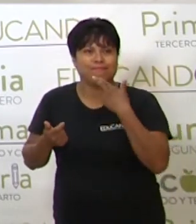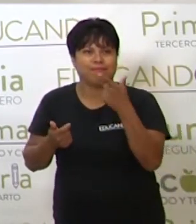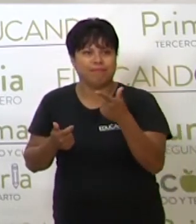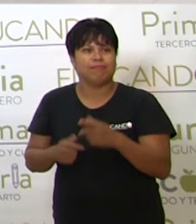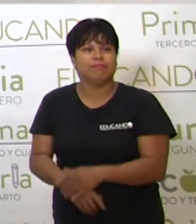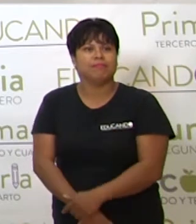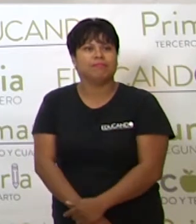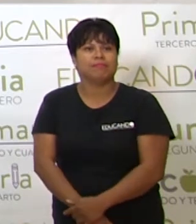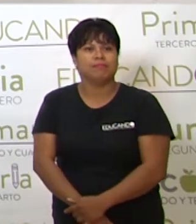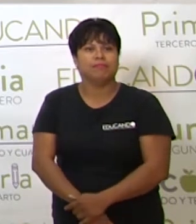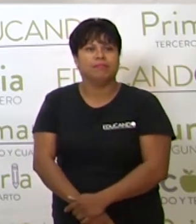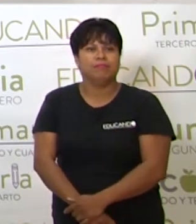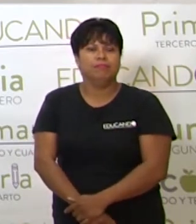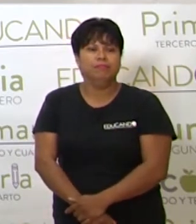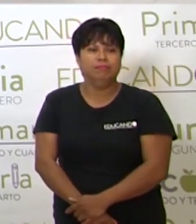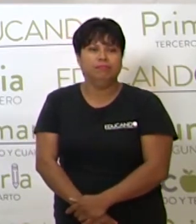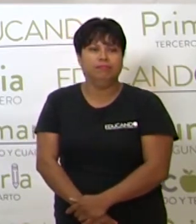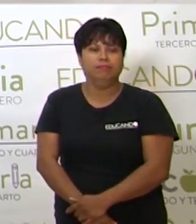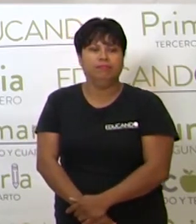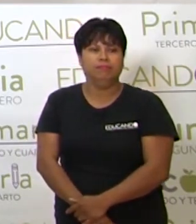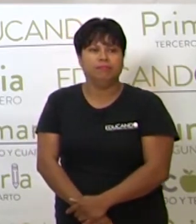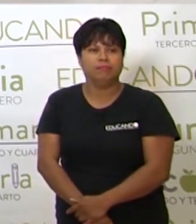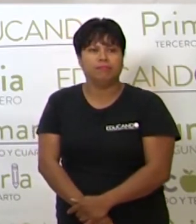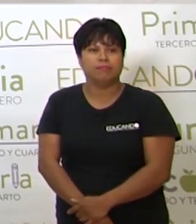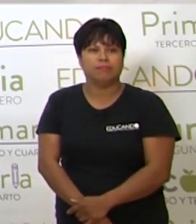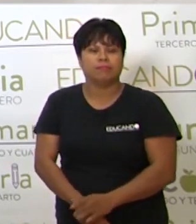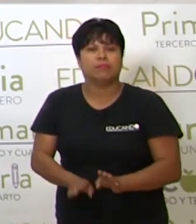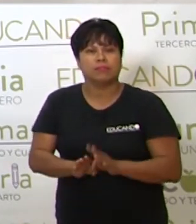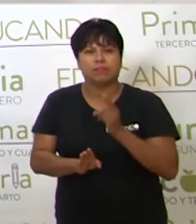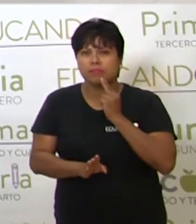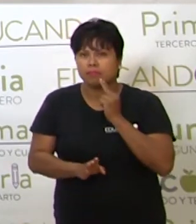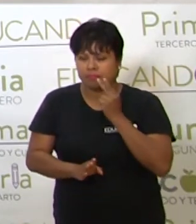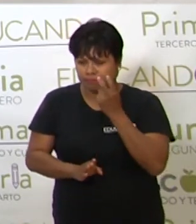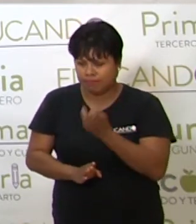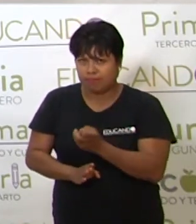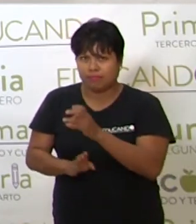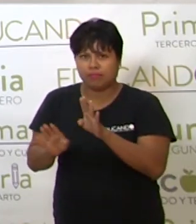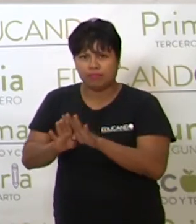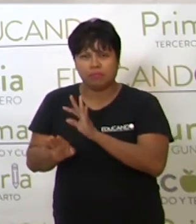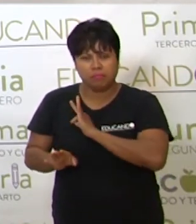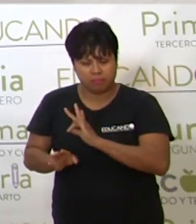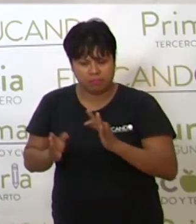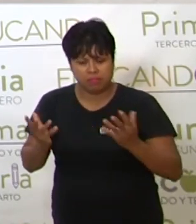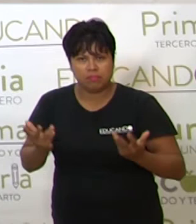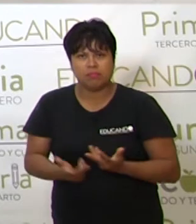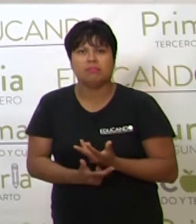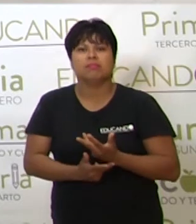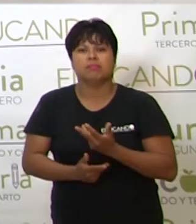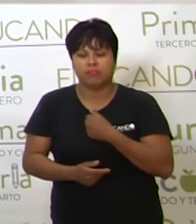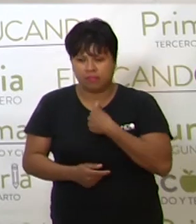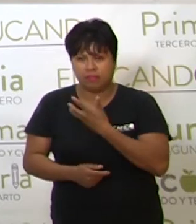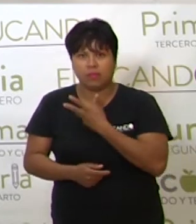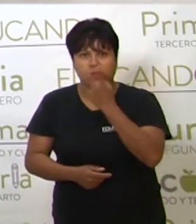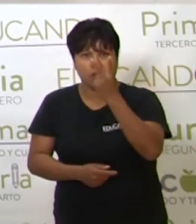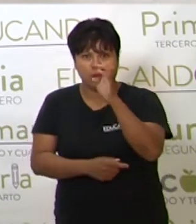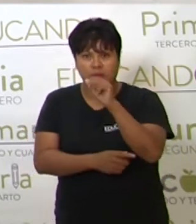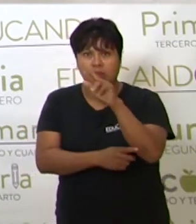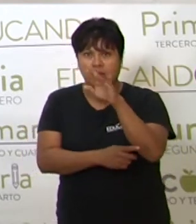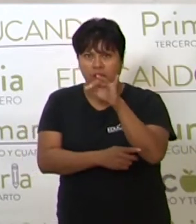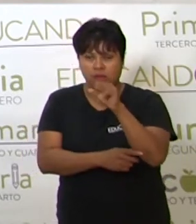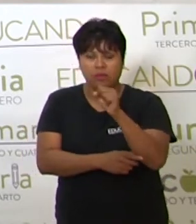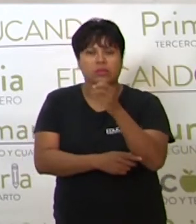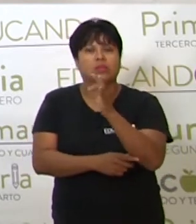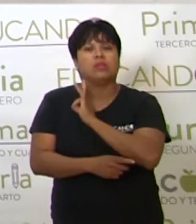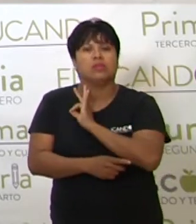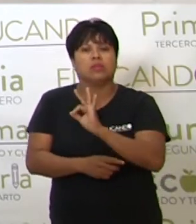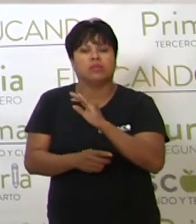de éste utilizando nuestra escuadra voy a poder utilizarla aquí tenemos los dos enteros y